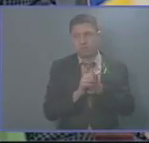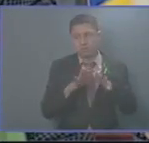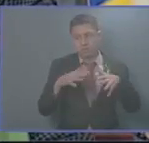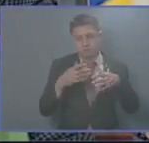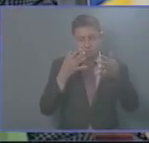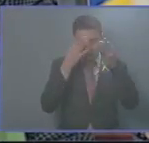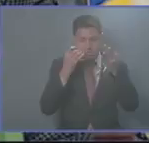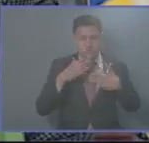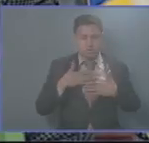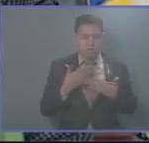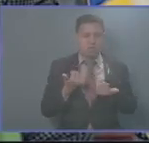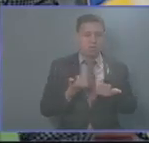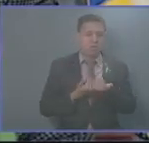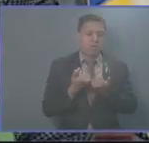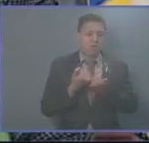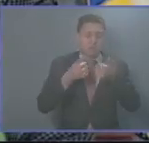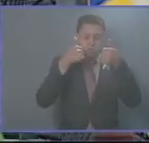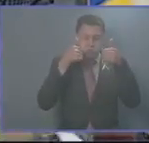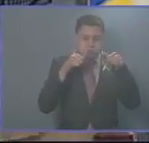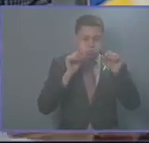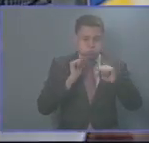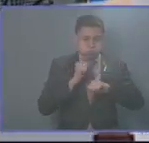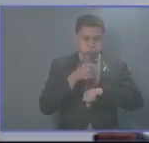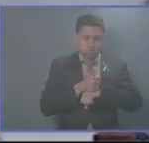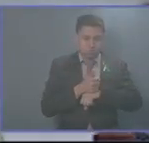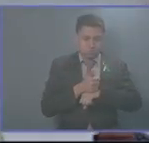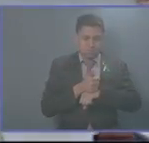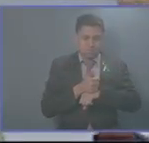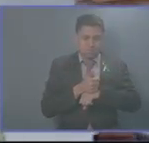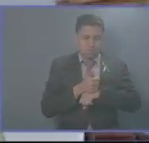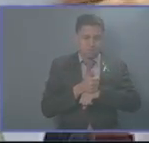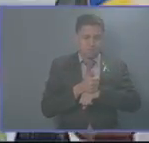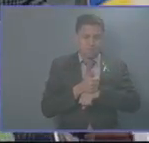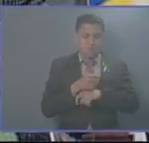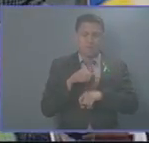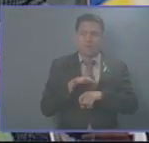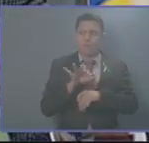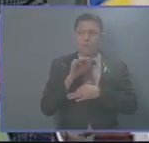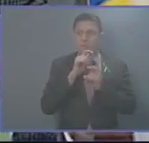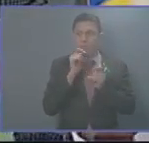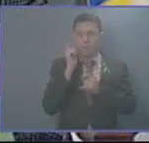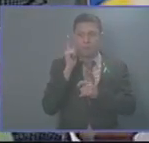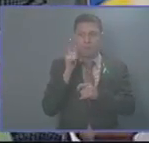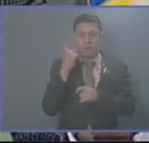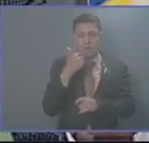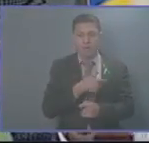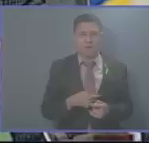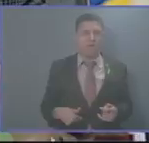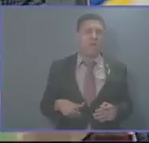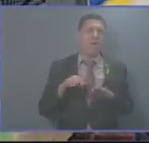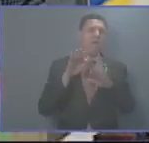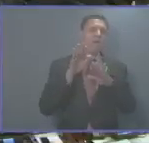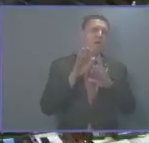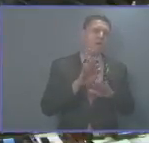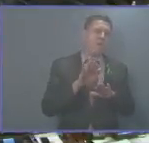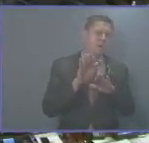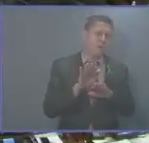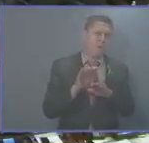bien aprobarlo, que se pueda dirigir al señor presidente. Muchas gracias.